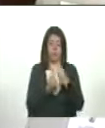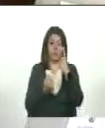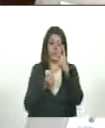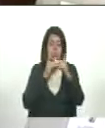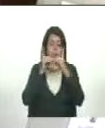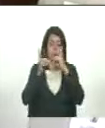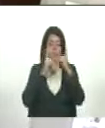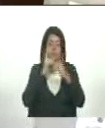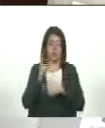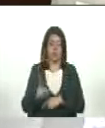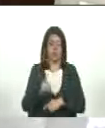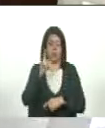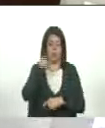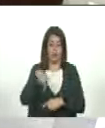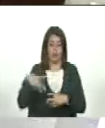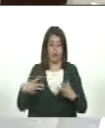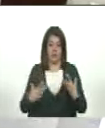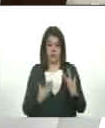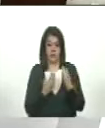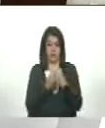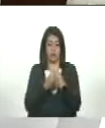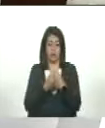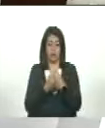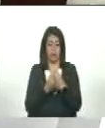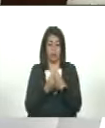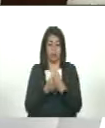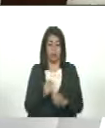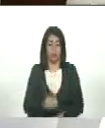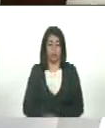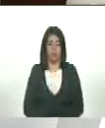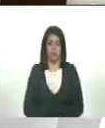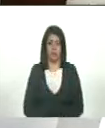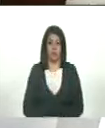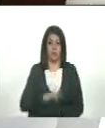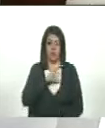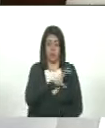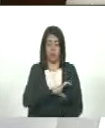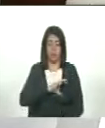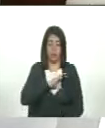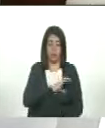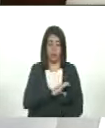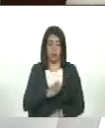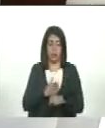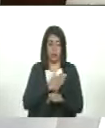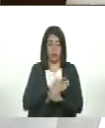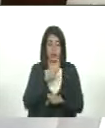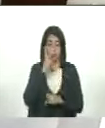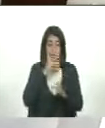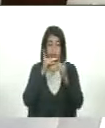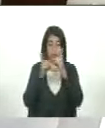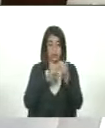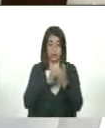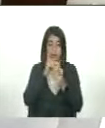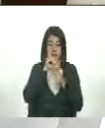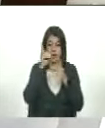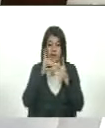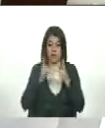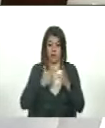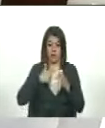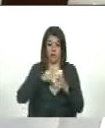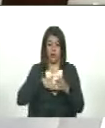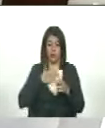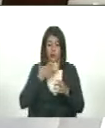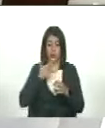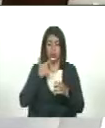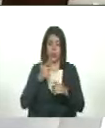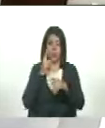primera discusión y vamos a establecer en la comisión y antes de la segunda discusión, los detalles que creemos nosotros que puede